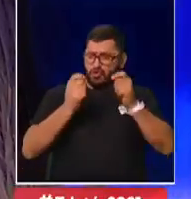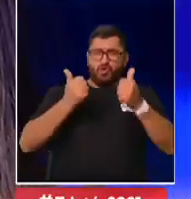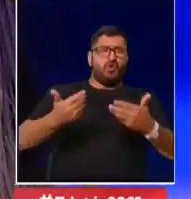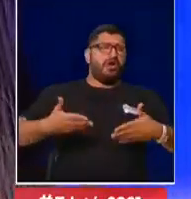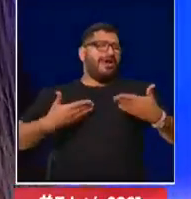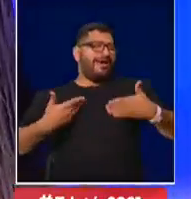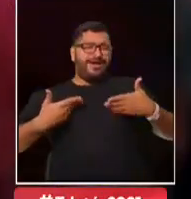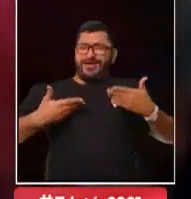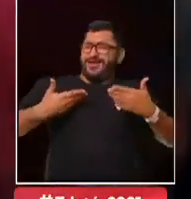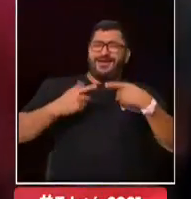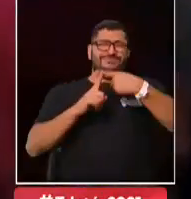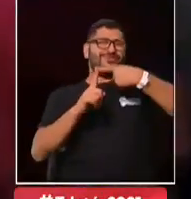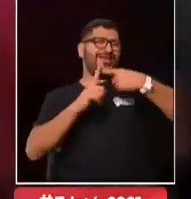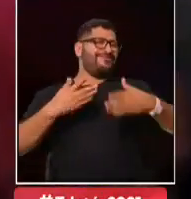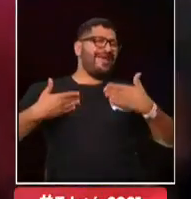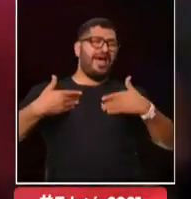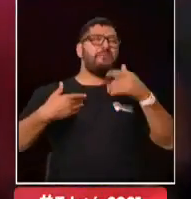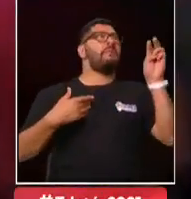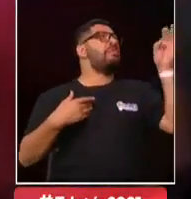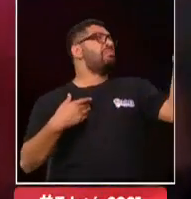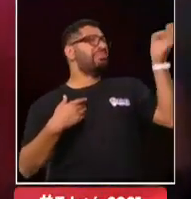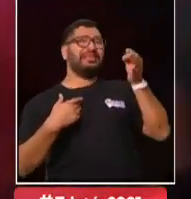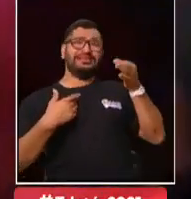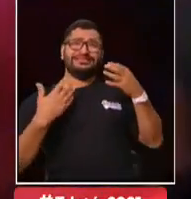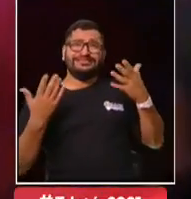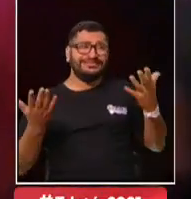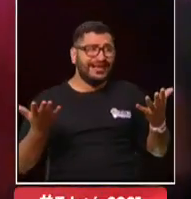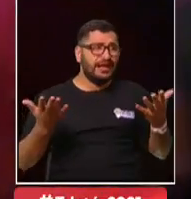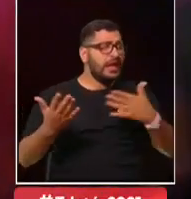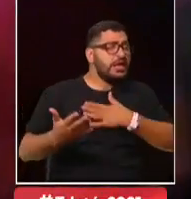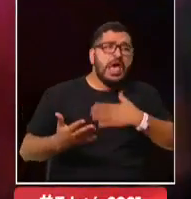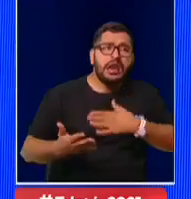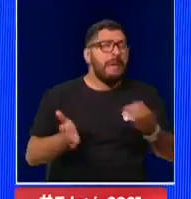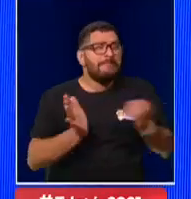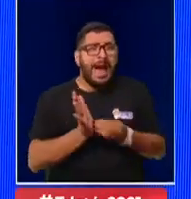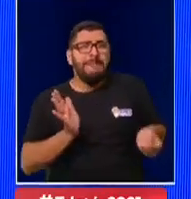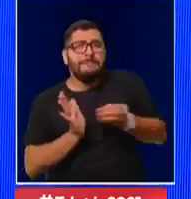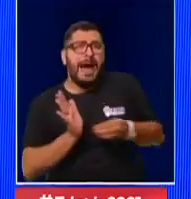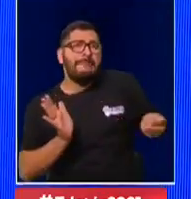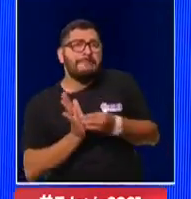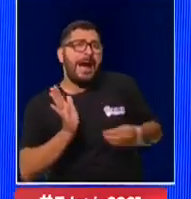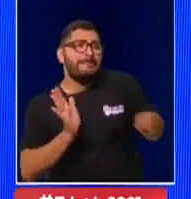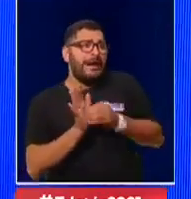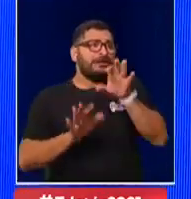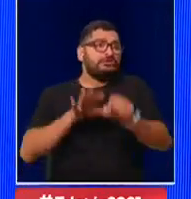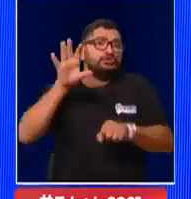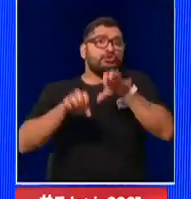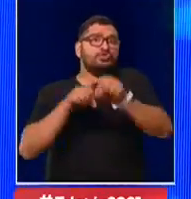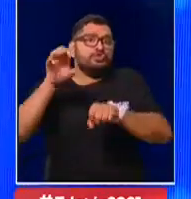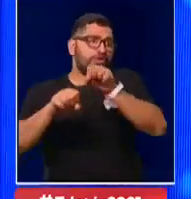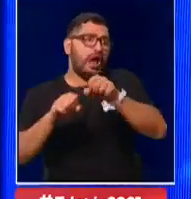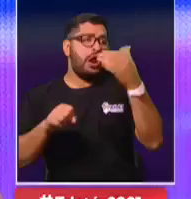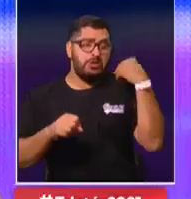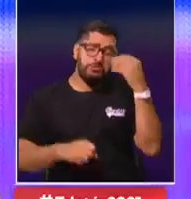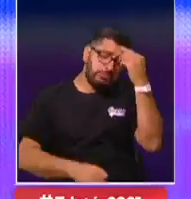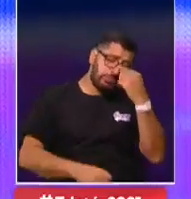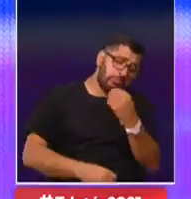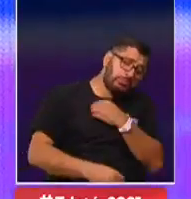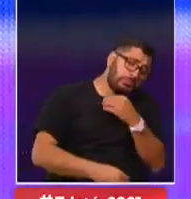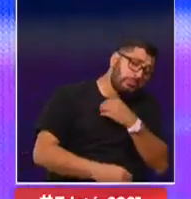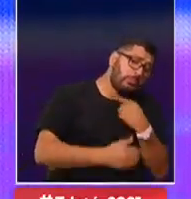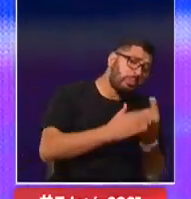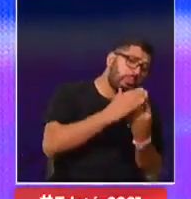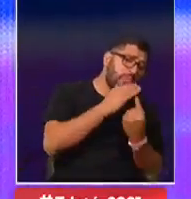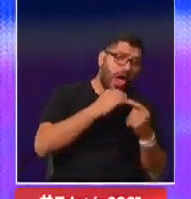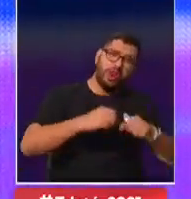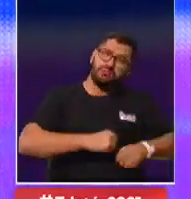mamá, incansable, siempre quiere más. De esa niña que se ponía triste, ahora llena de fuerza, que ni tú misma te la